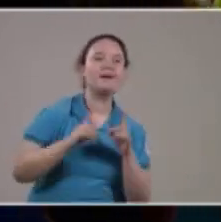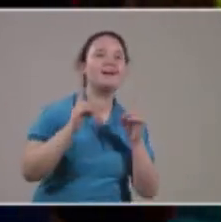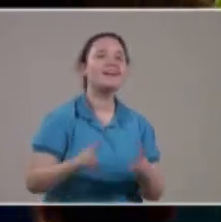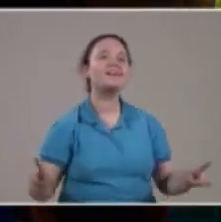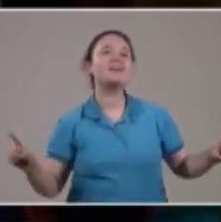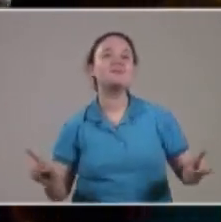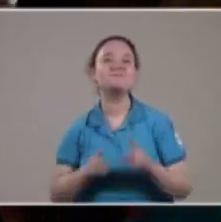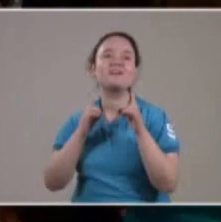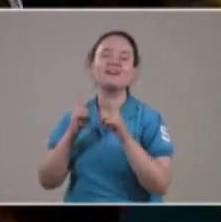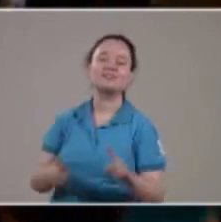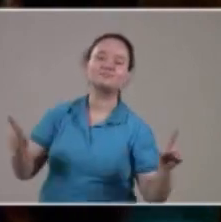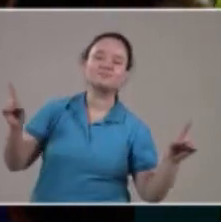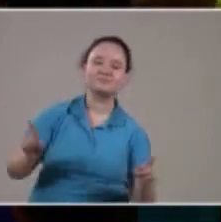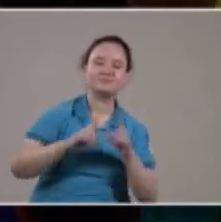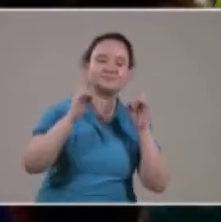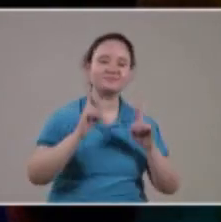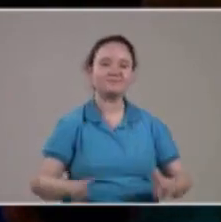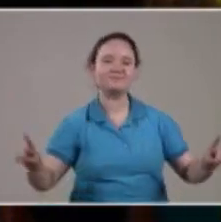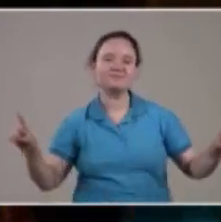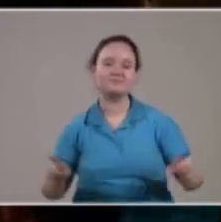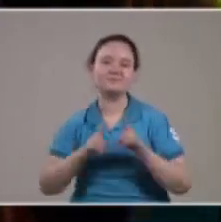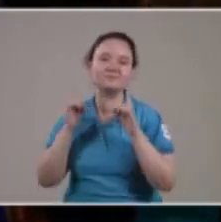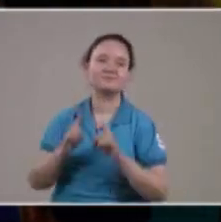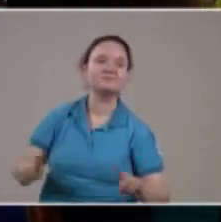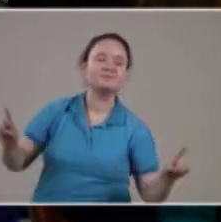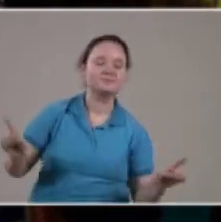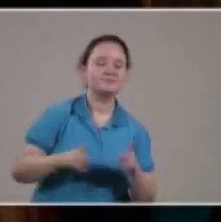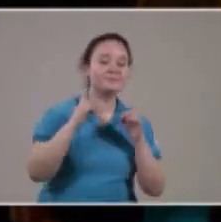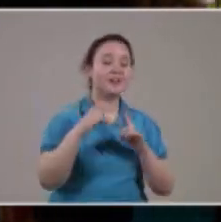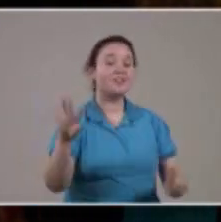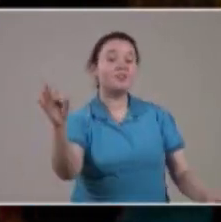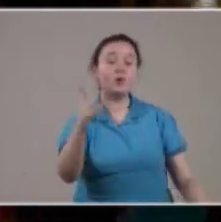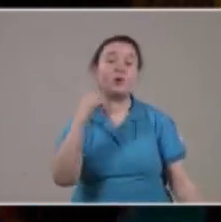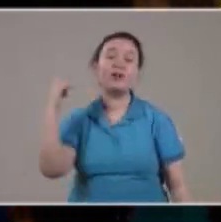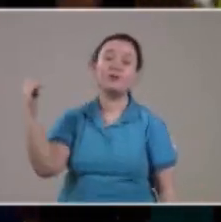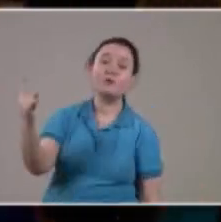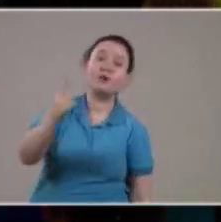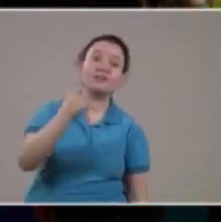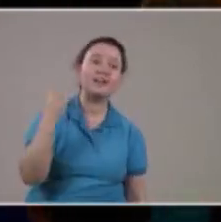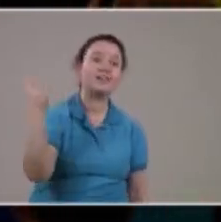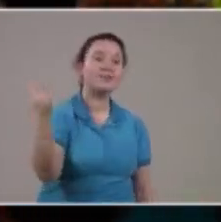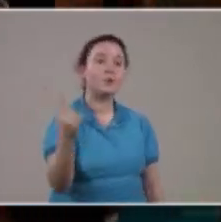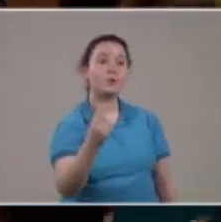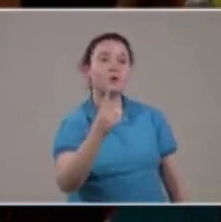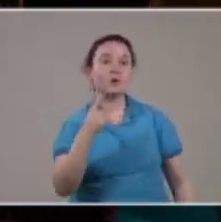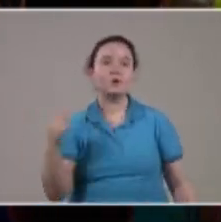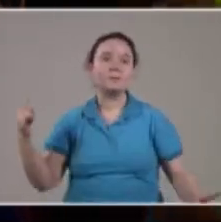gritar, gritar.